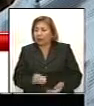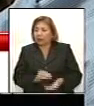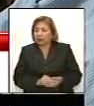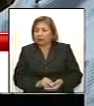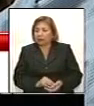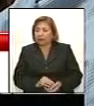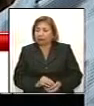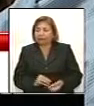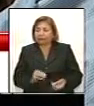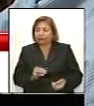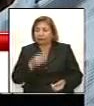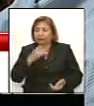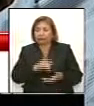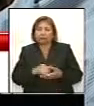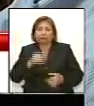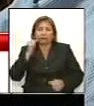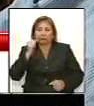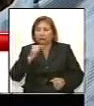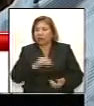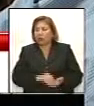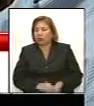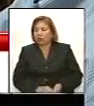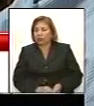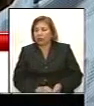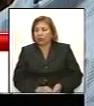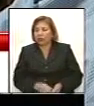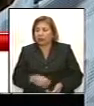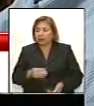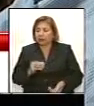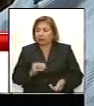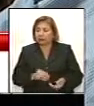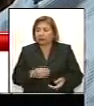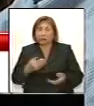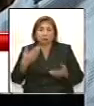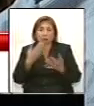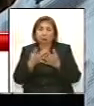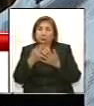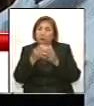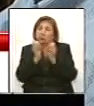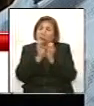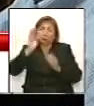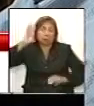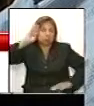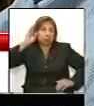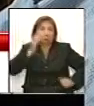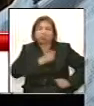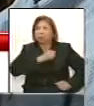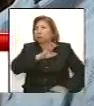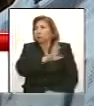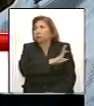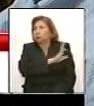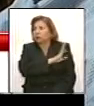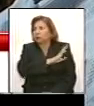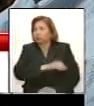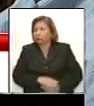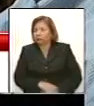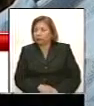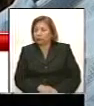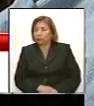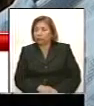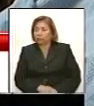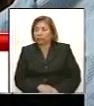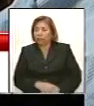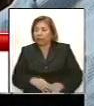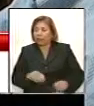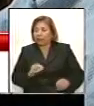y se le da la ruta de donde debe acercarse a denunciar, ¿no? Como que se vaya a la comisaría o que vaya a la fiscalía, ¿no? Y le informamos